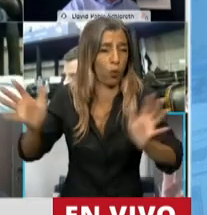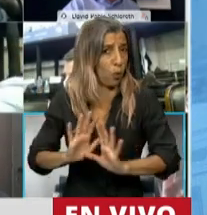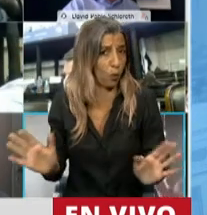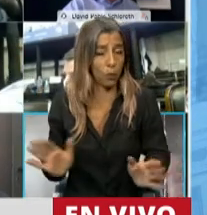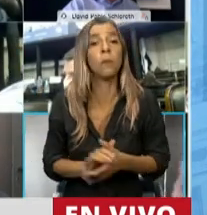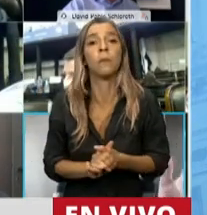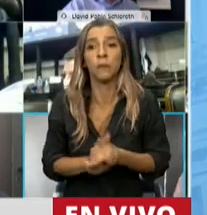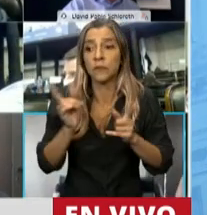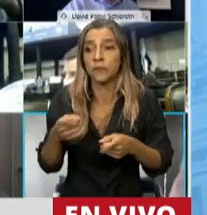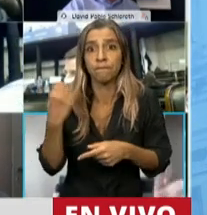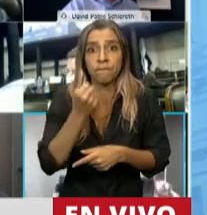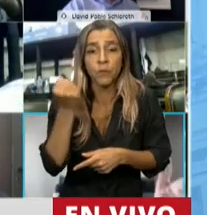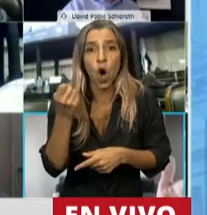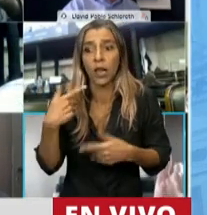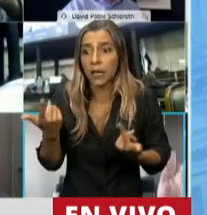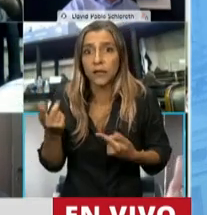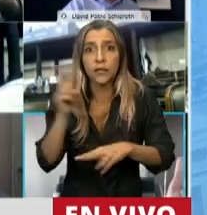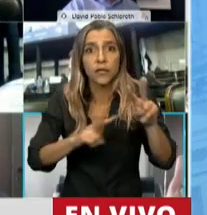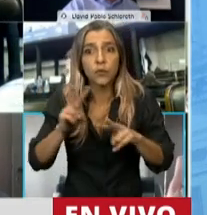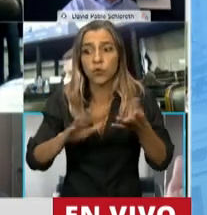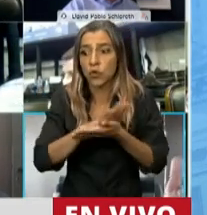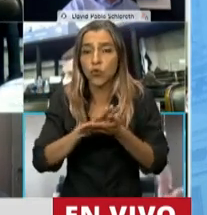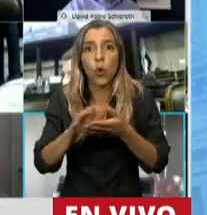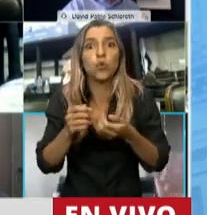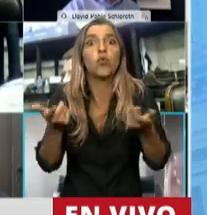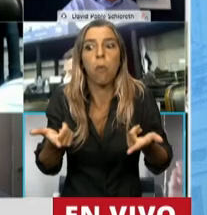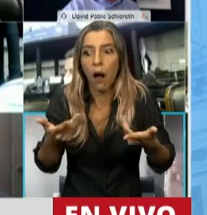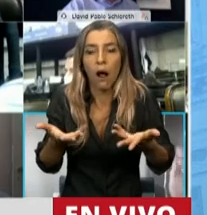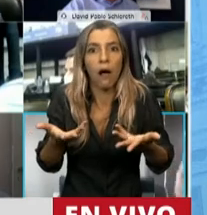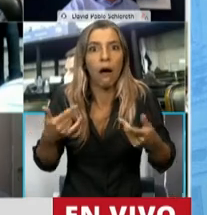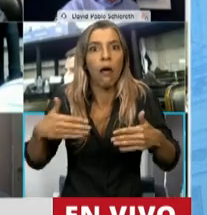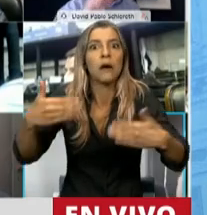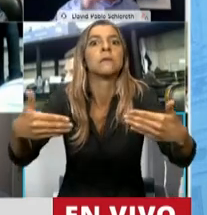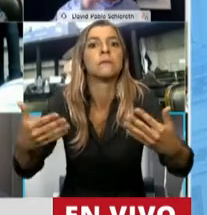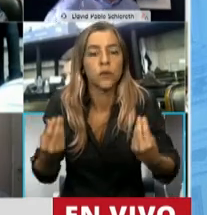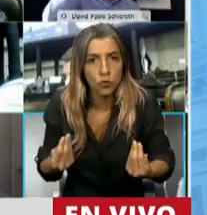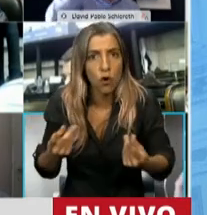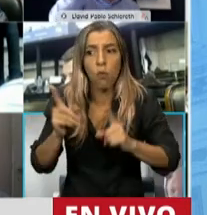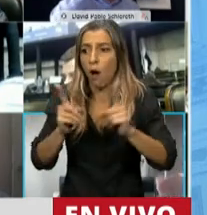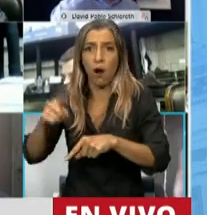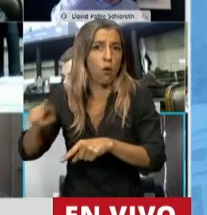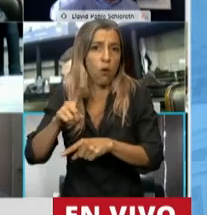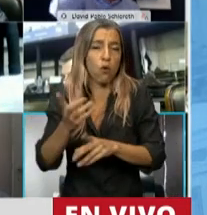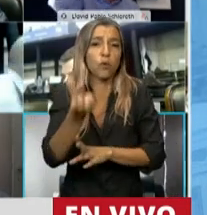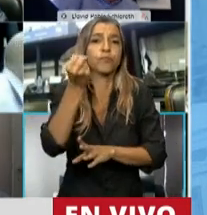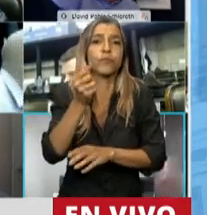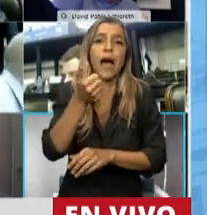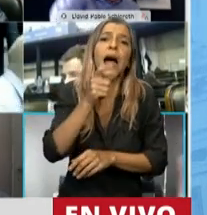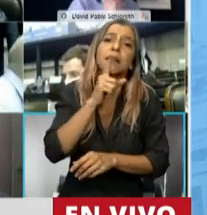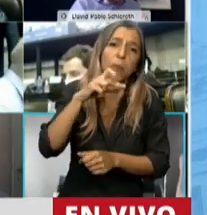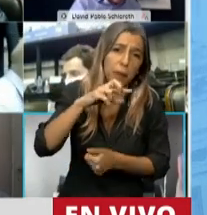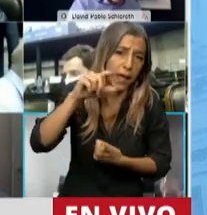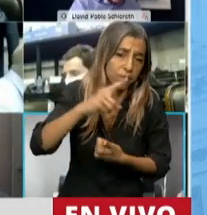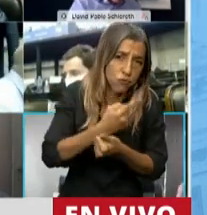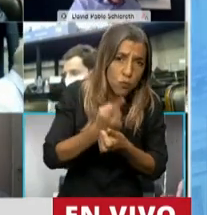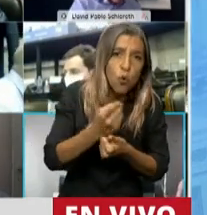restablecer esa red que quedó en el camino por no contar con los fondos necesarios. Muchos de ellos no pudieron acceder al ATP o la ayuda no fue suficiente y tuvieron que